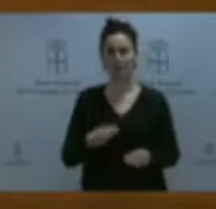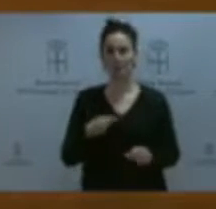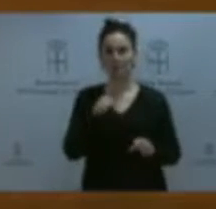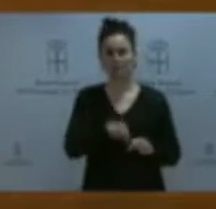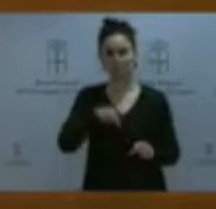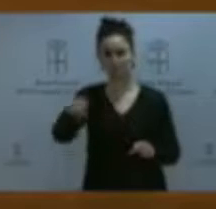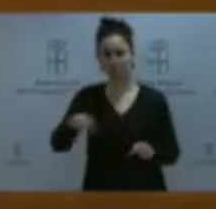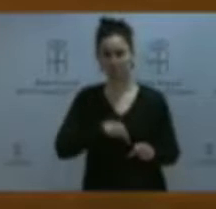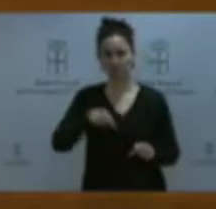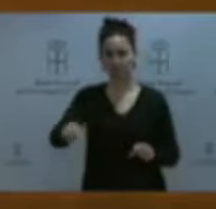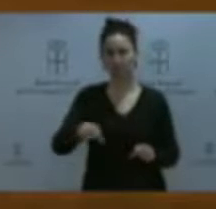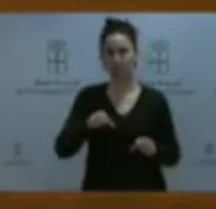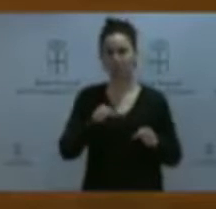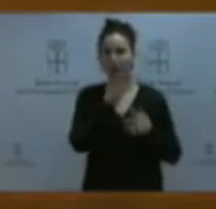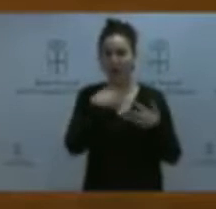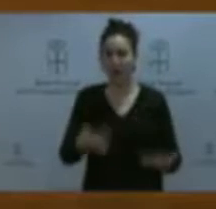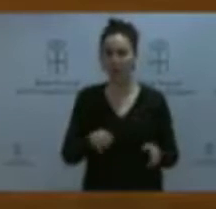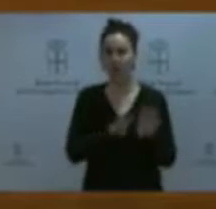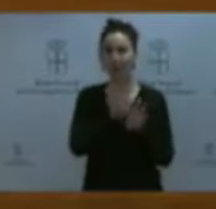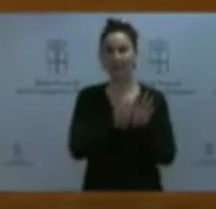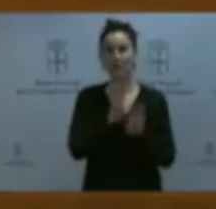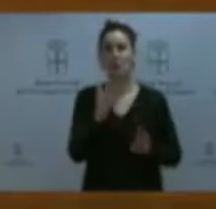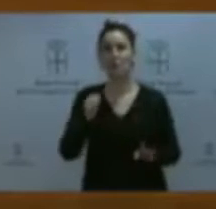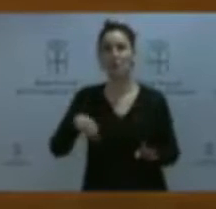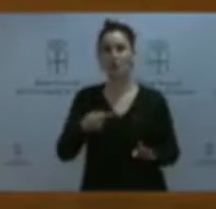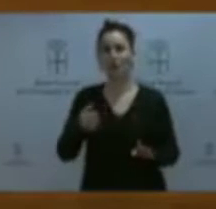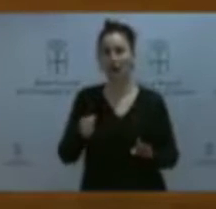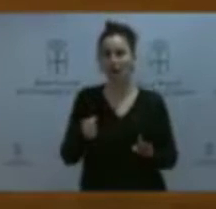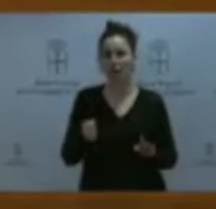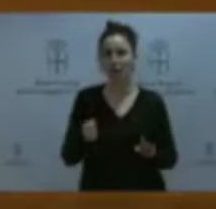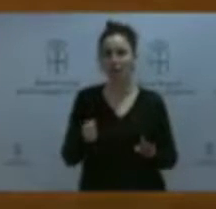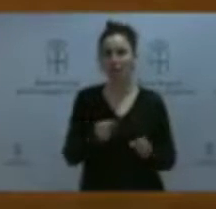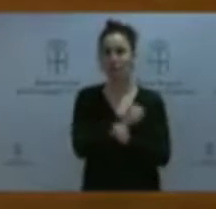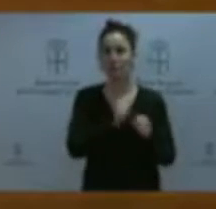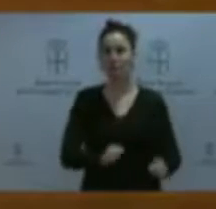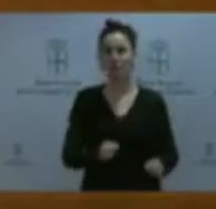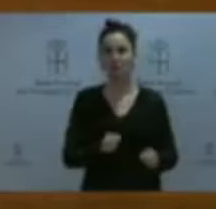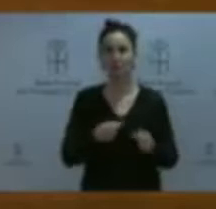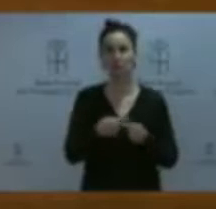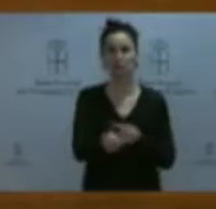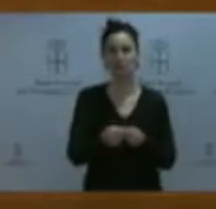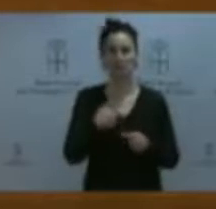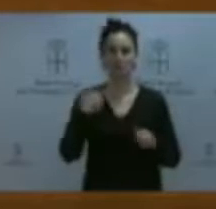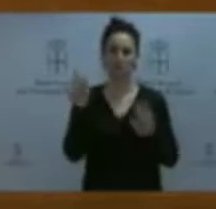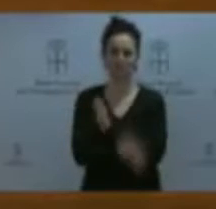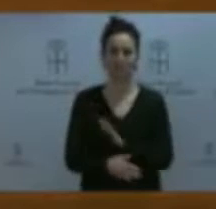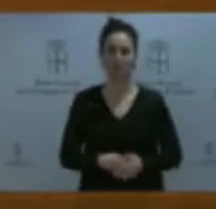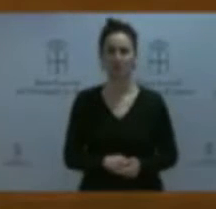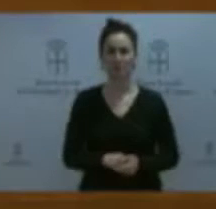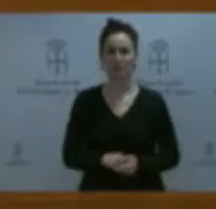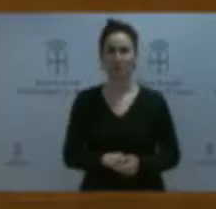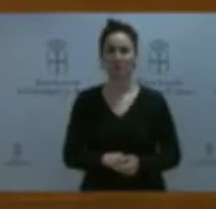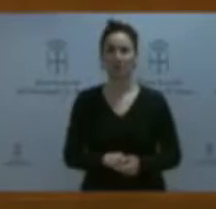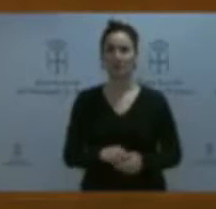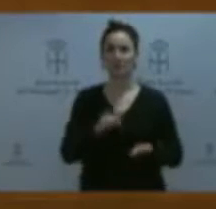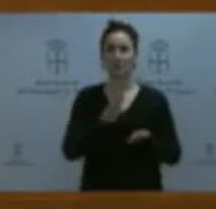de Narcea-Ponga no se puede hacer diariamente. Y se lo explico. Para hacer este trayecto, si sales de Cangas